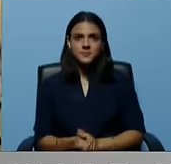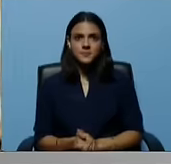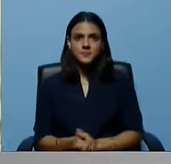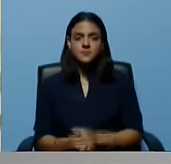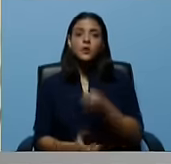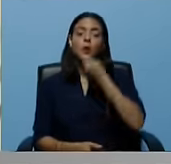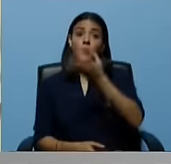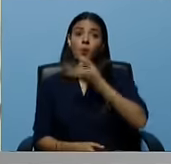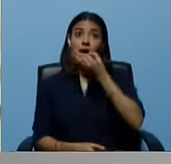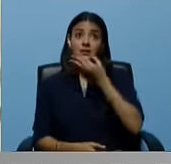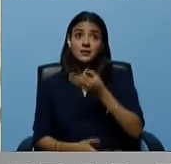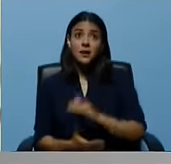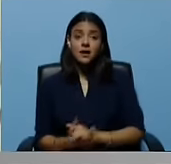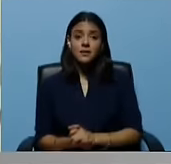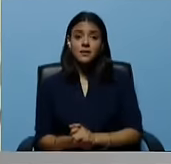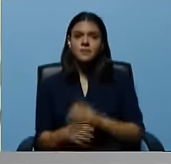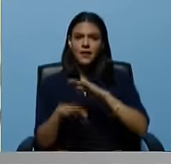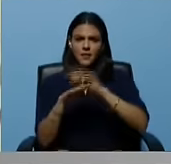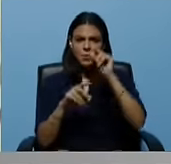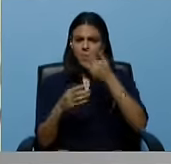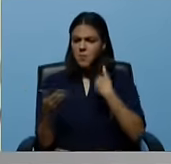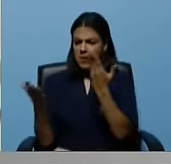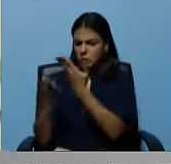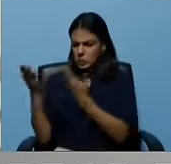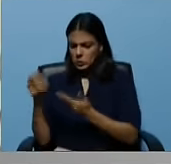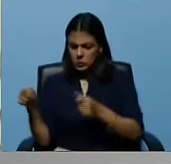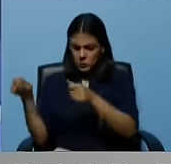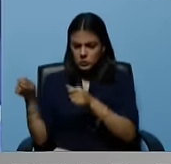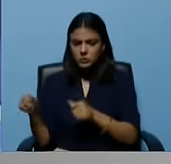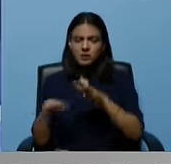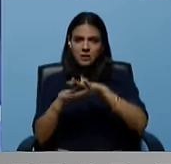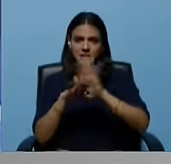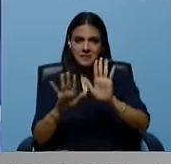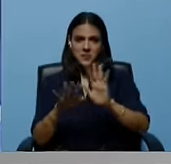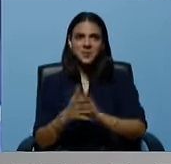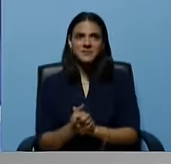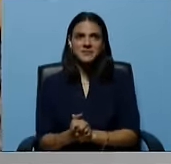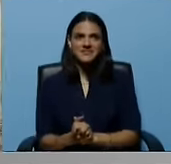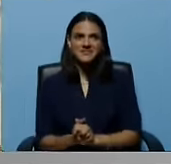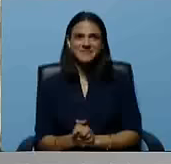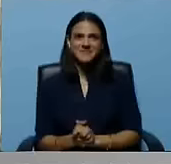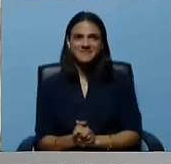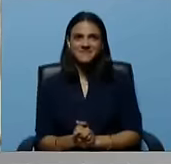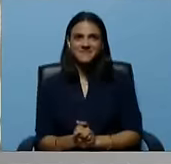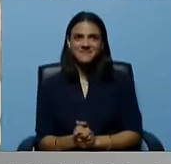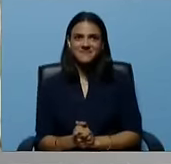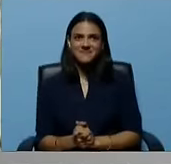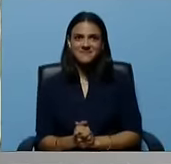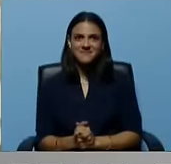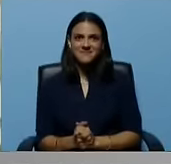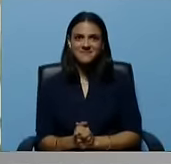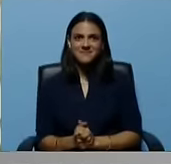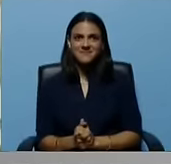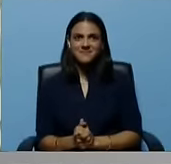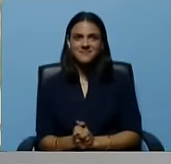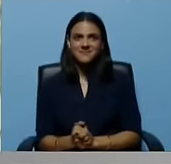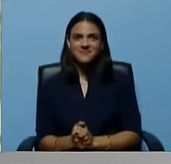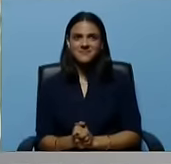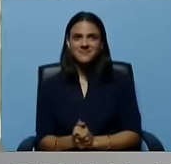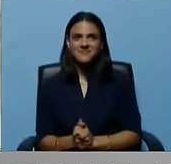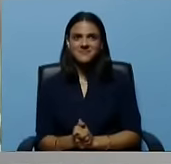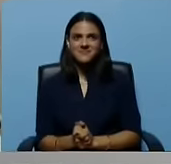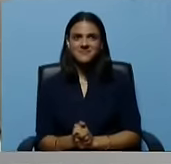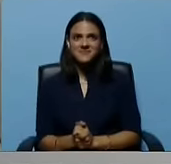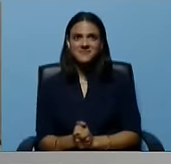Muy buenas tardes. Déjame poner la carta aquí porque casi empiezo a escribir las preguntas detrás de la carta original. ¿La quieres ver, Gabriela? Mira.